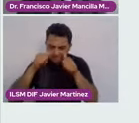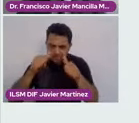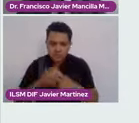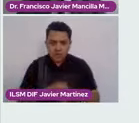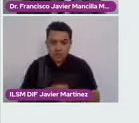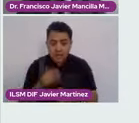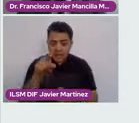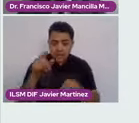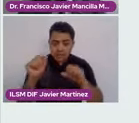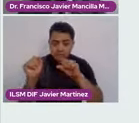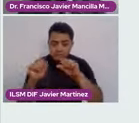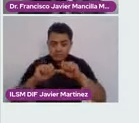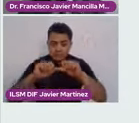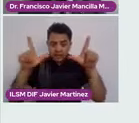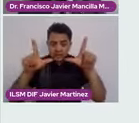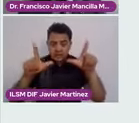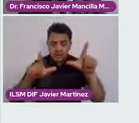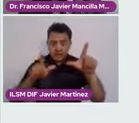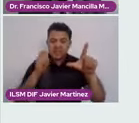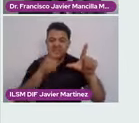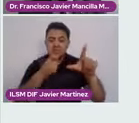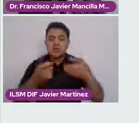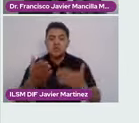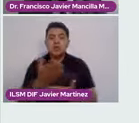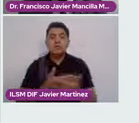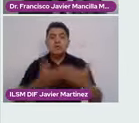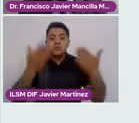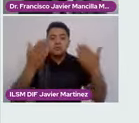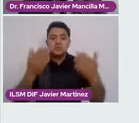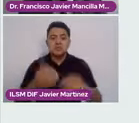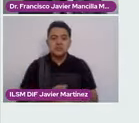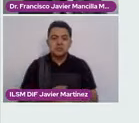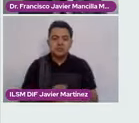pantalla, al momento de compartir, querida audiencia, se